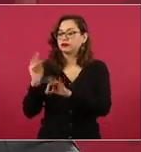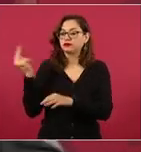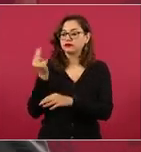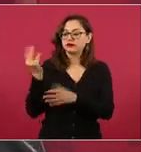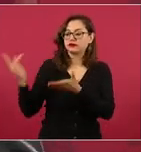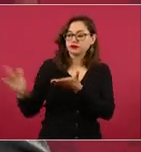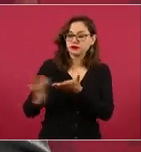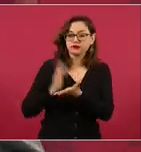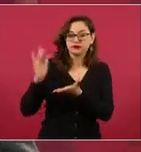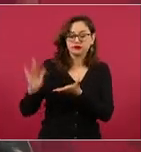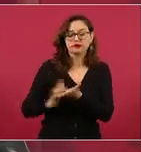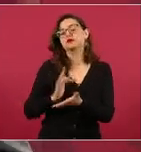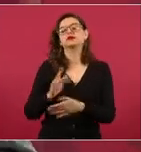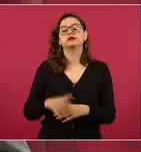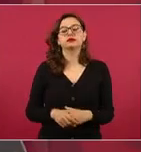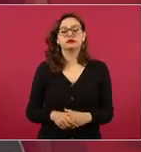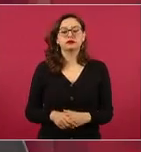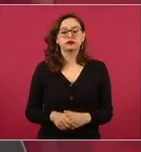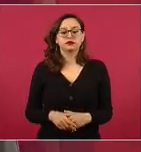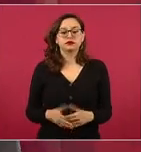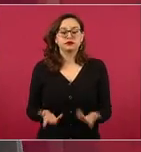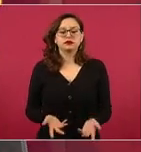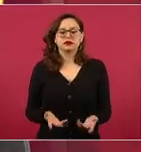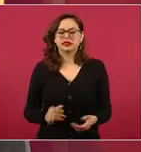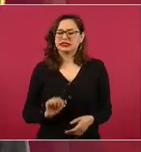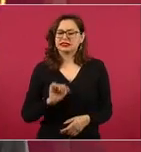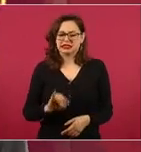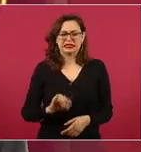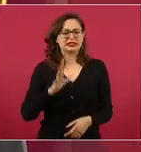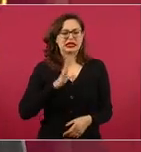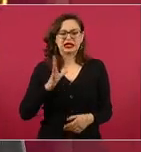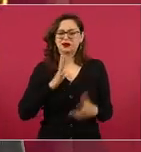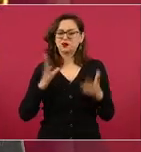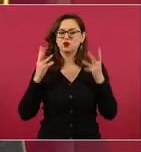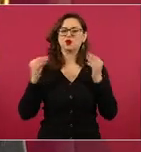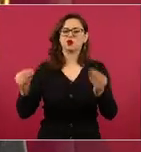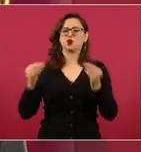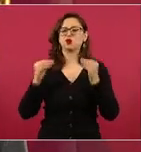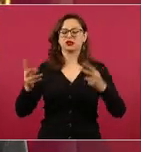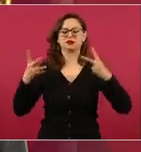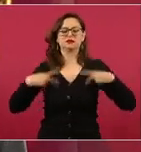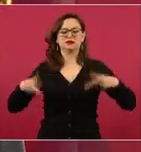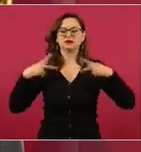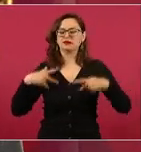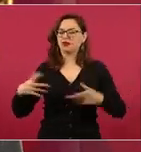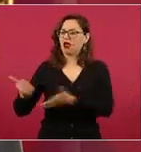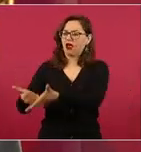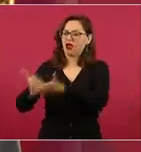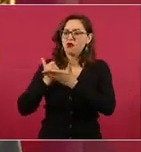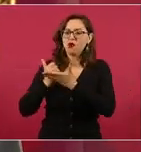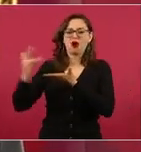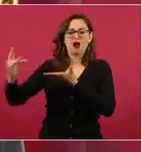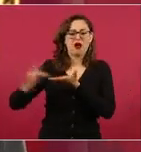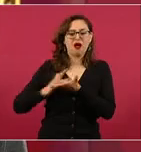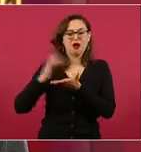mucho apoyo. Ya tenemos mucho apoyo del pueblo, muchísimo. La gente nos ayuda